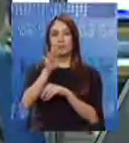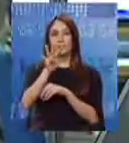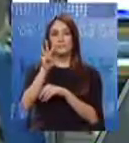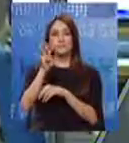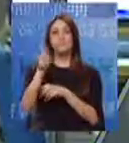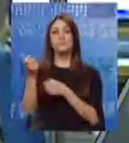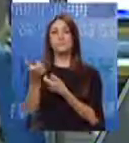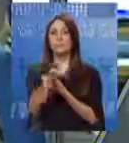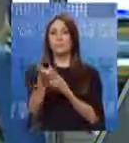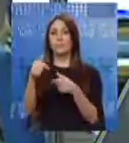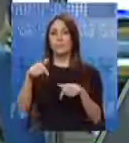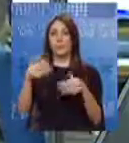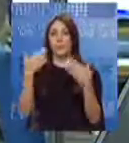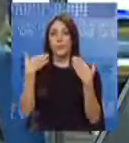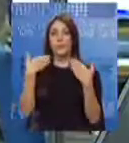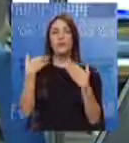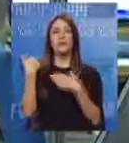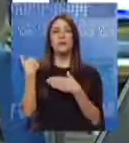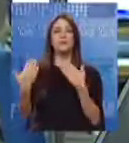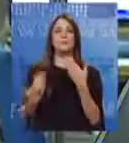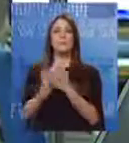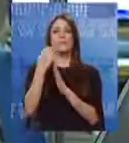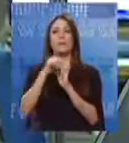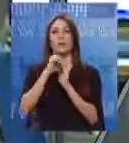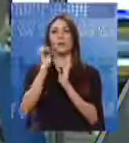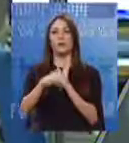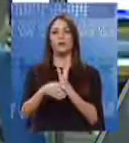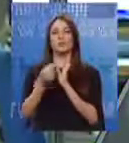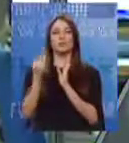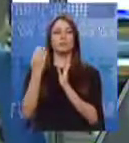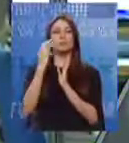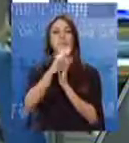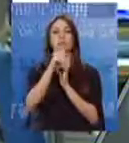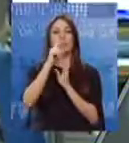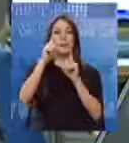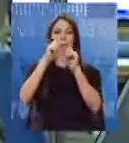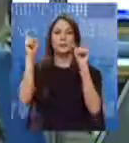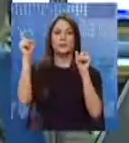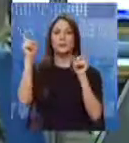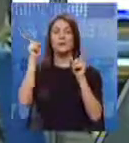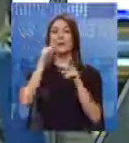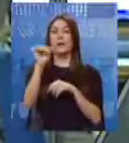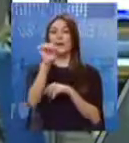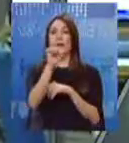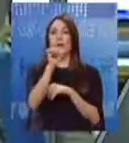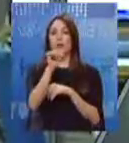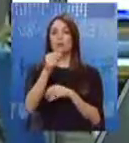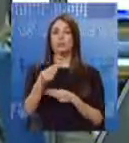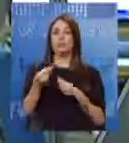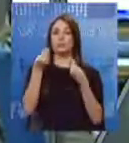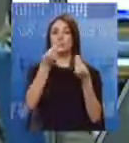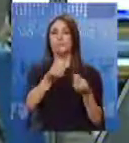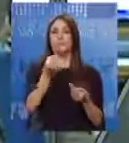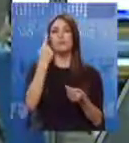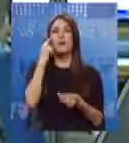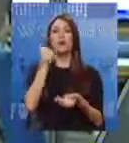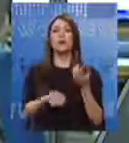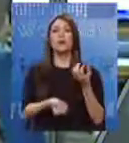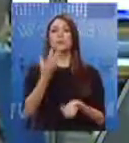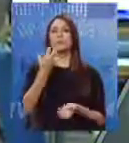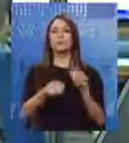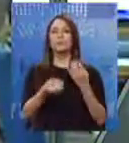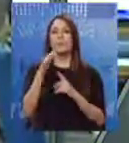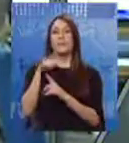Cuerpo de Bomberos de Guayaquil recibió una nueva donación por parte de la empresa privada. Se trata de un vehículo de combate contra incendios que se suma al